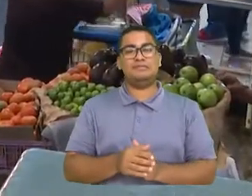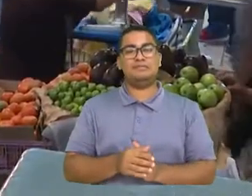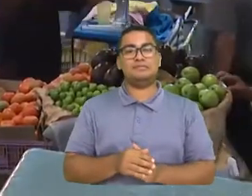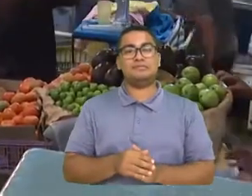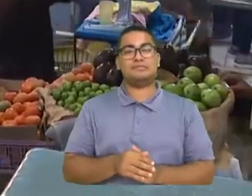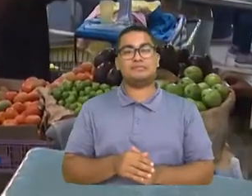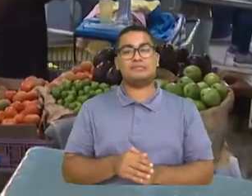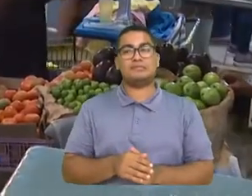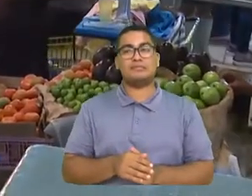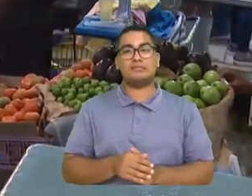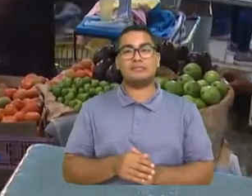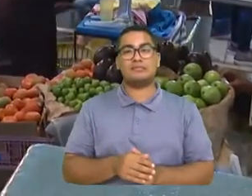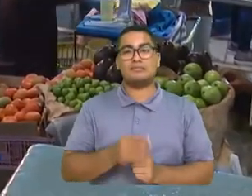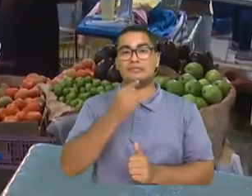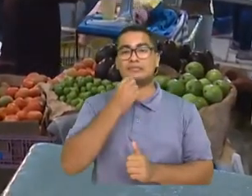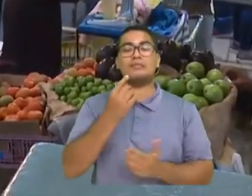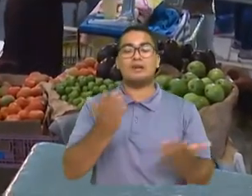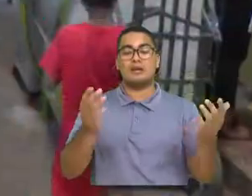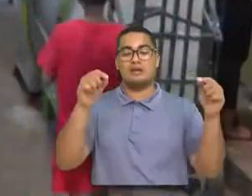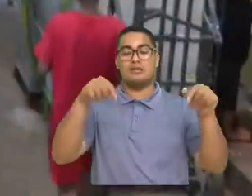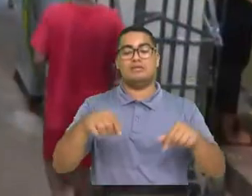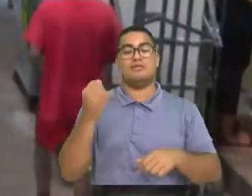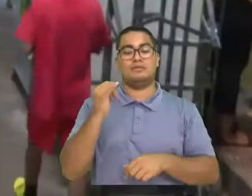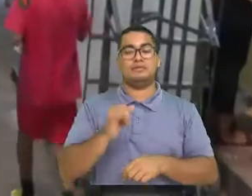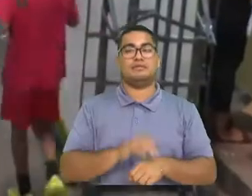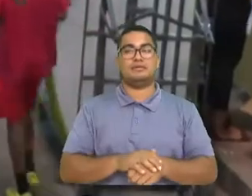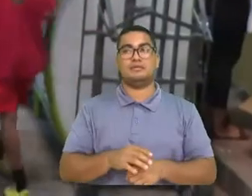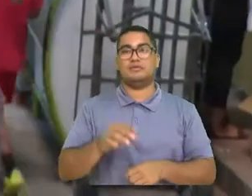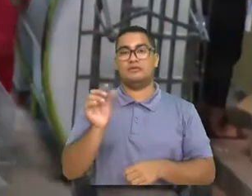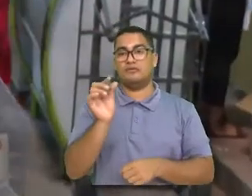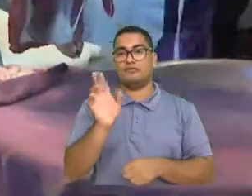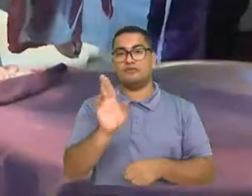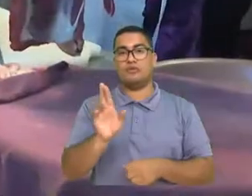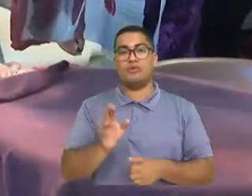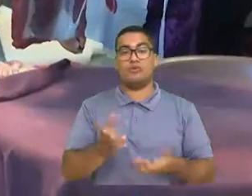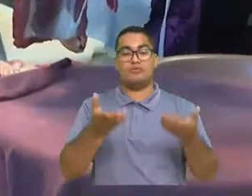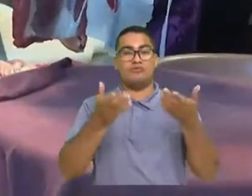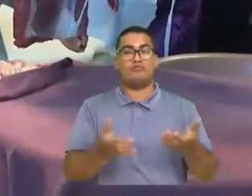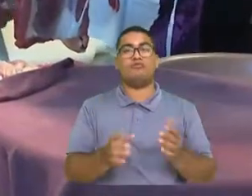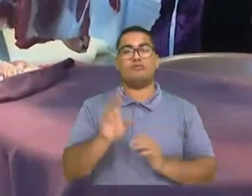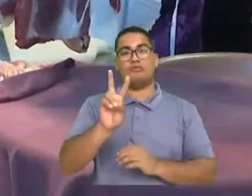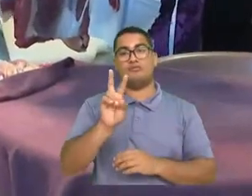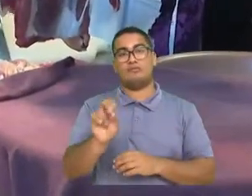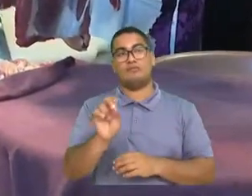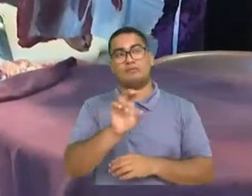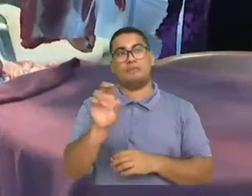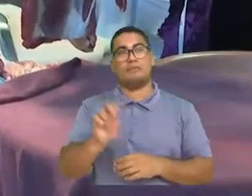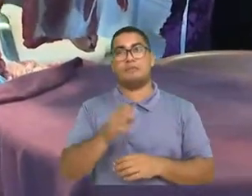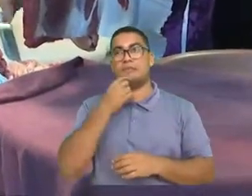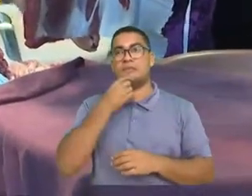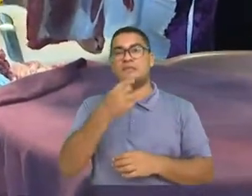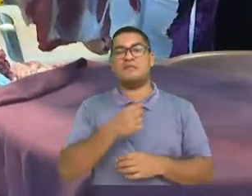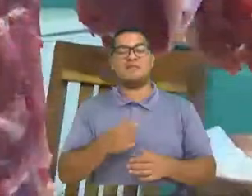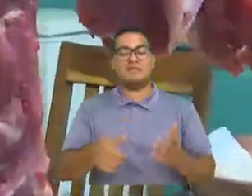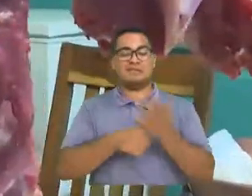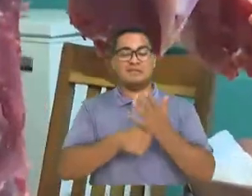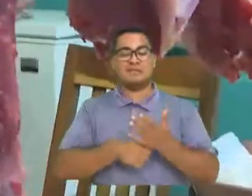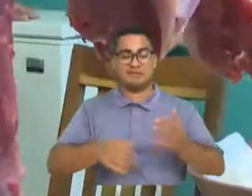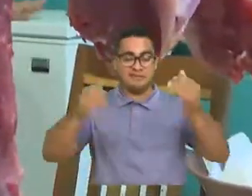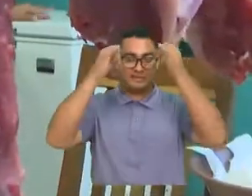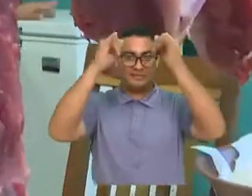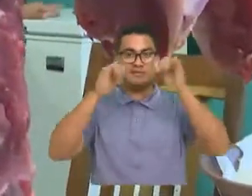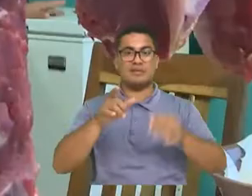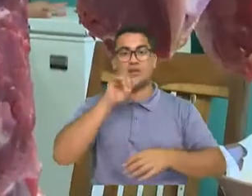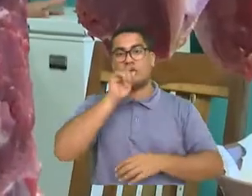Sí, por ahora sí. La libra de frijoles se oferta en 20 córdobas. Los precios de los cortes de carne, de res y de pollo